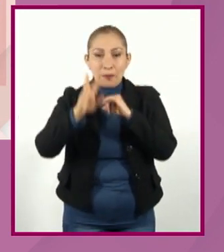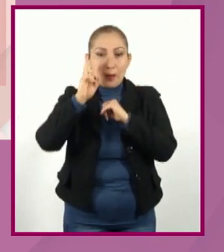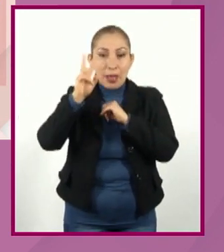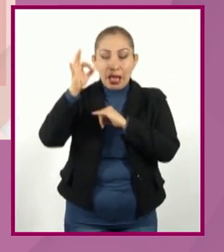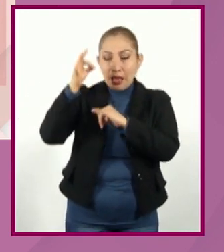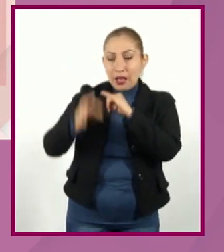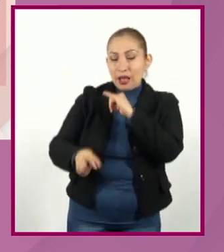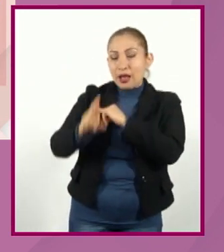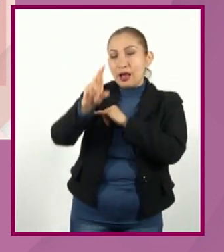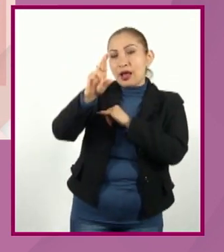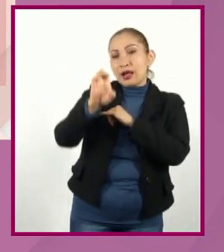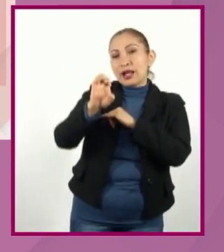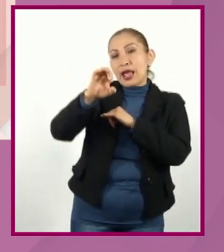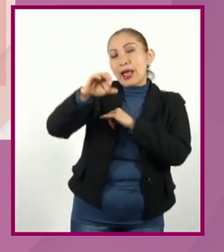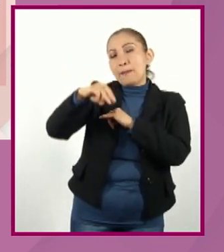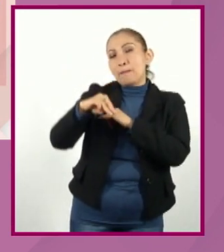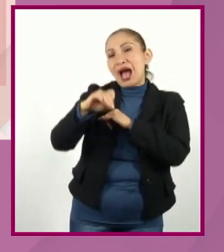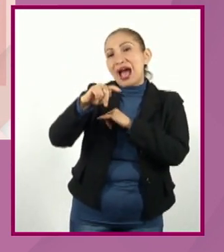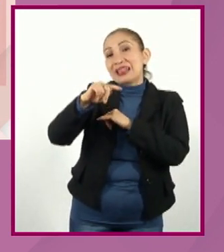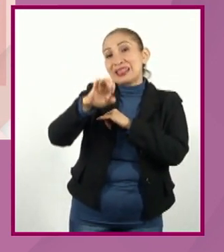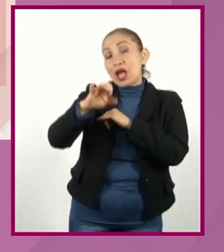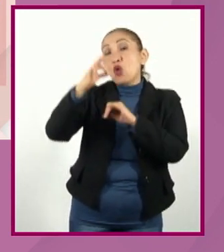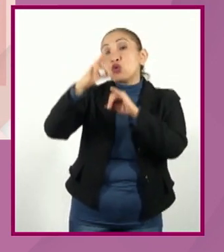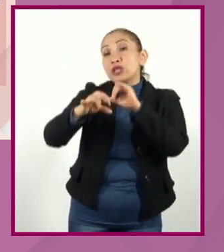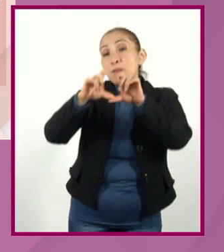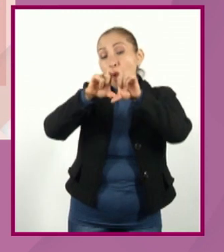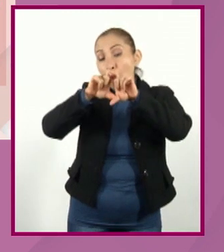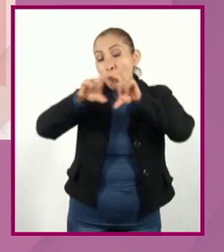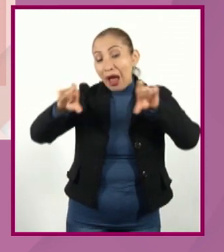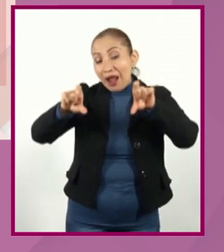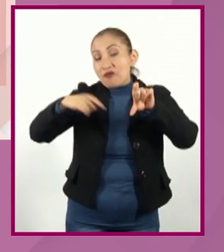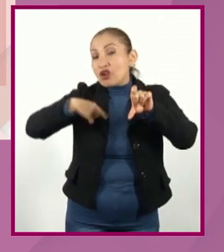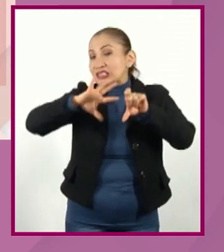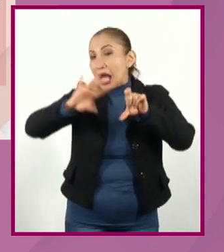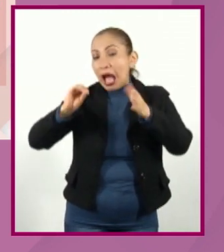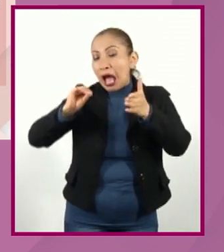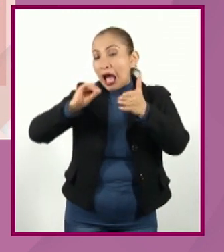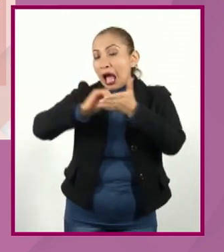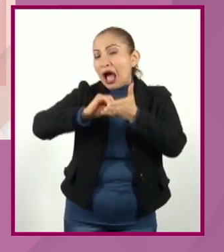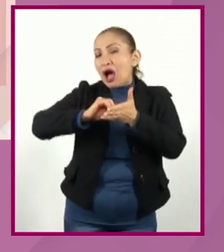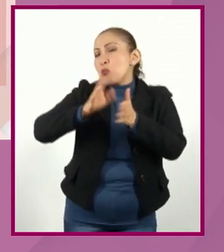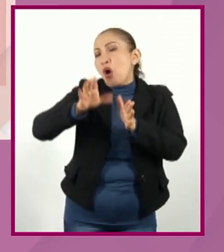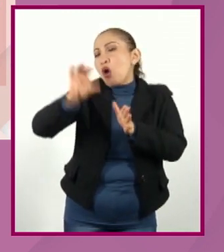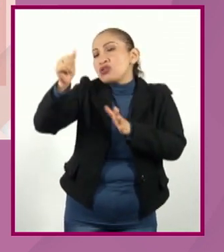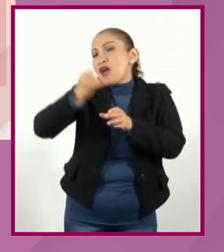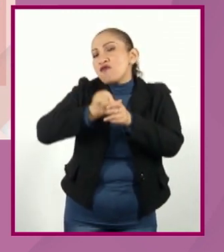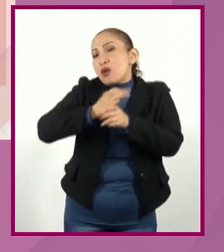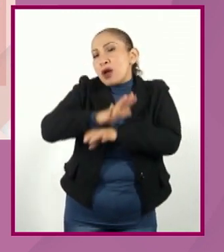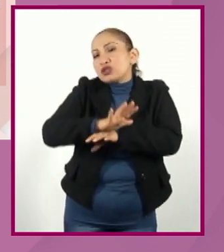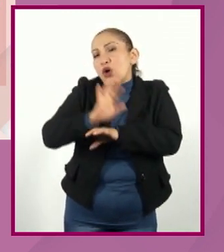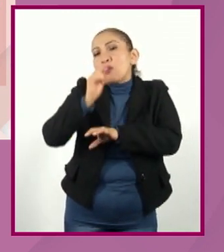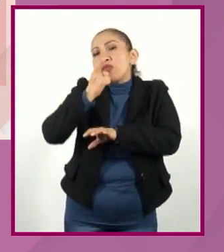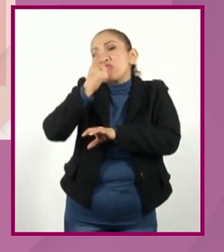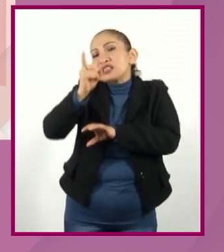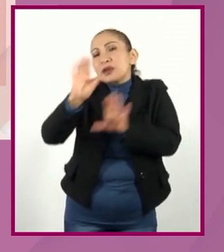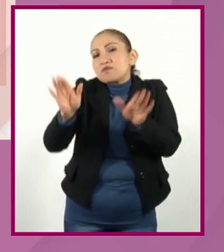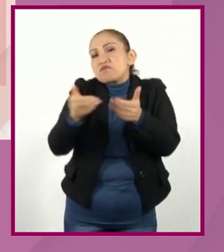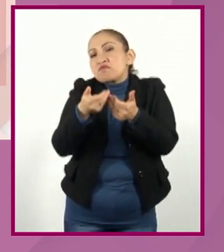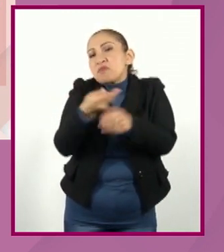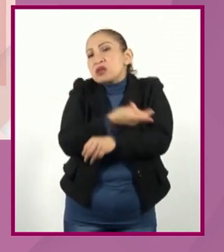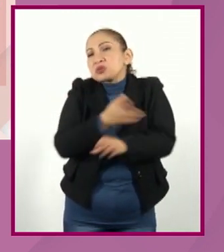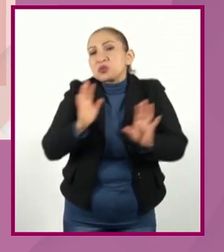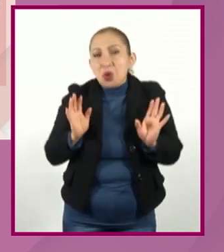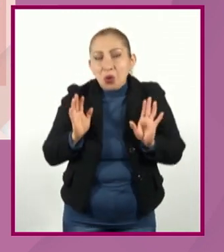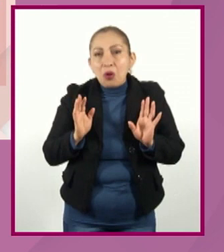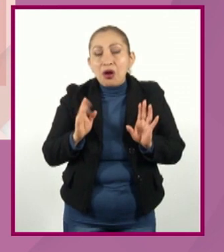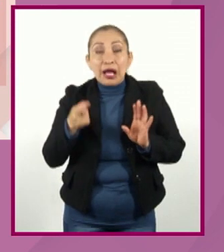remate, el último párrafo de cualquier noticia donde se coloca un dato secundario que señala la conclusión del